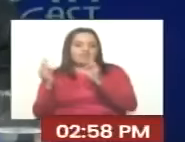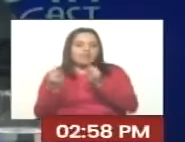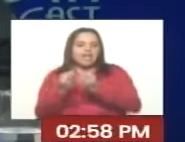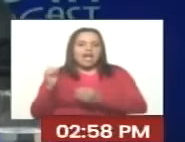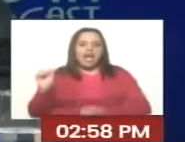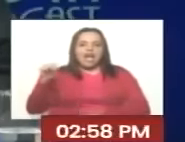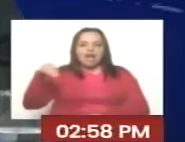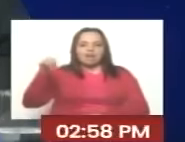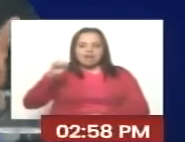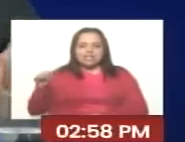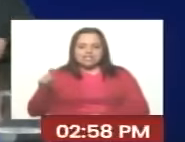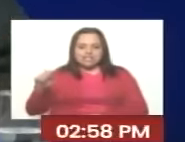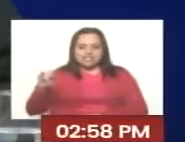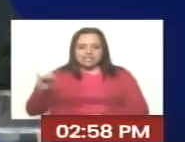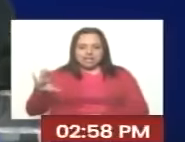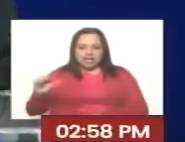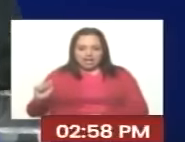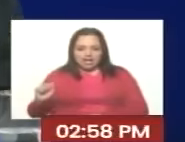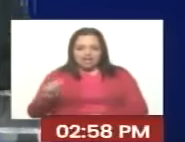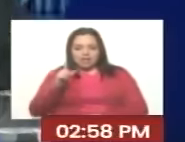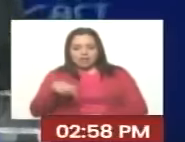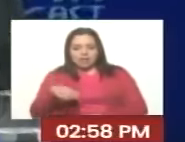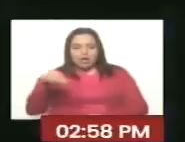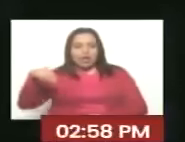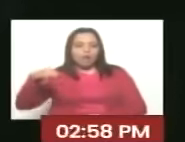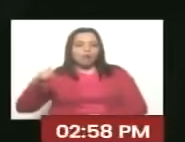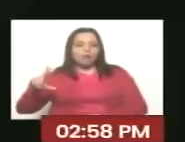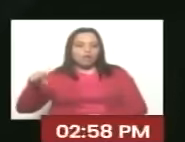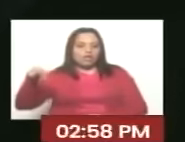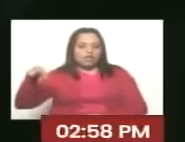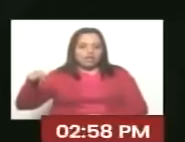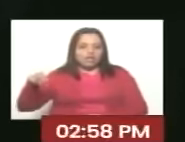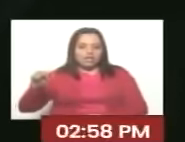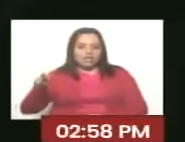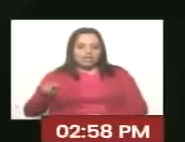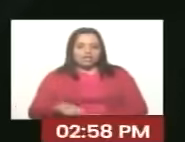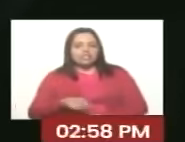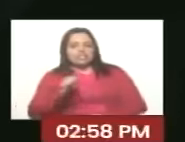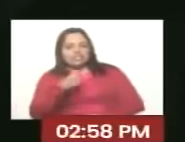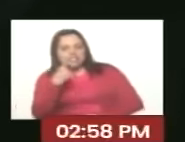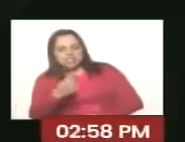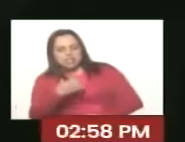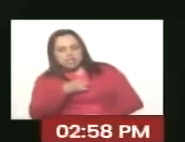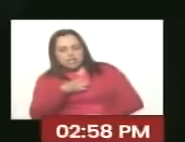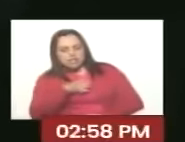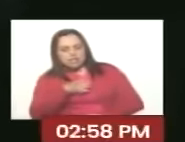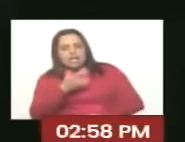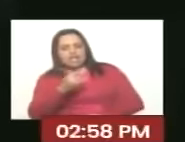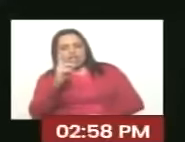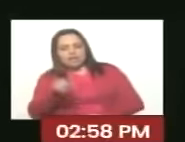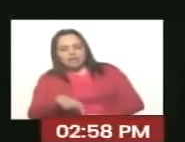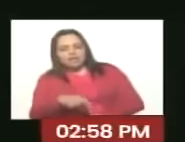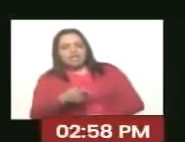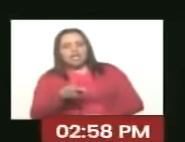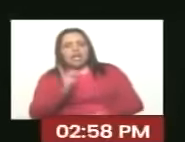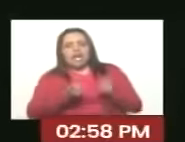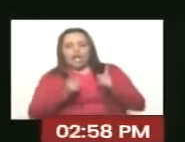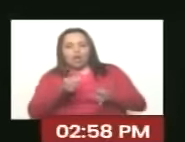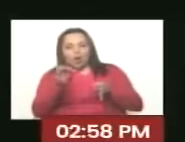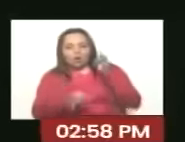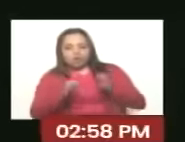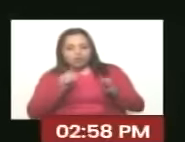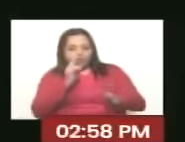familia de Molnar. Sobre la familia Méstica, dicen por acá, Jocelyn, otra pregunta sobre la sobrina de Méstica, si se le presentarán cargos. Sí, bueno,